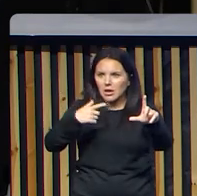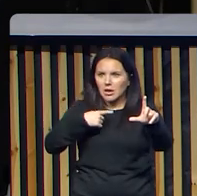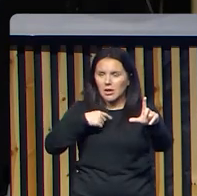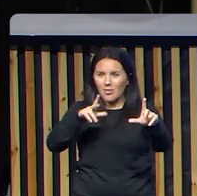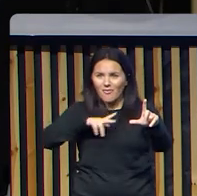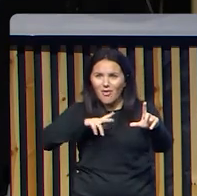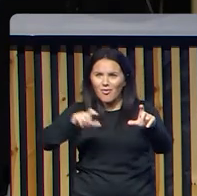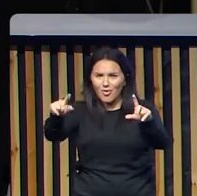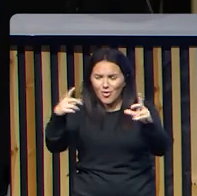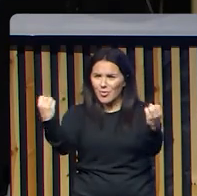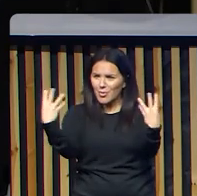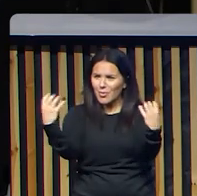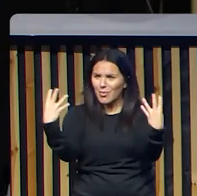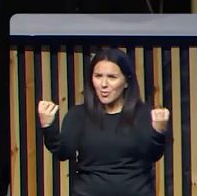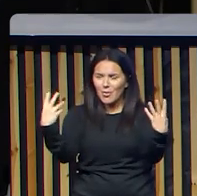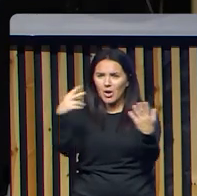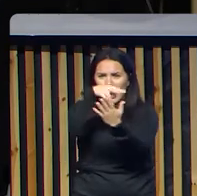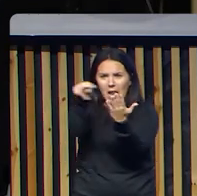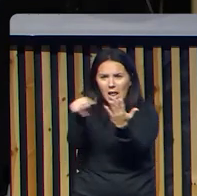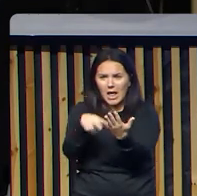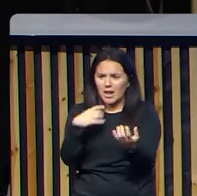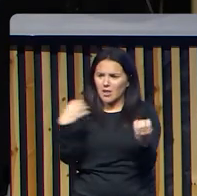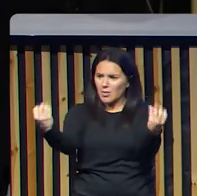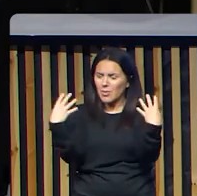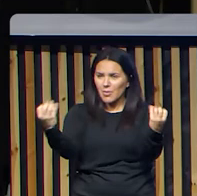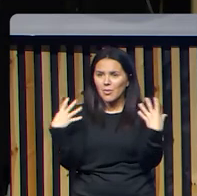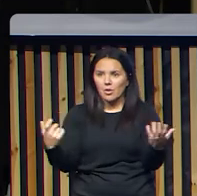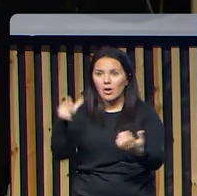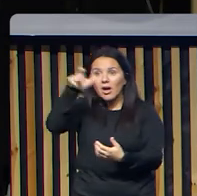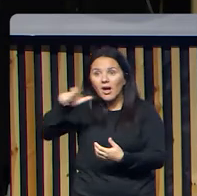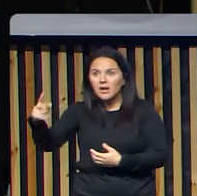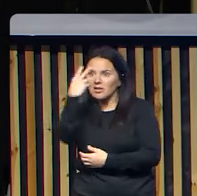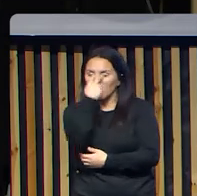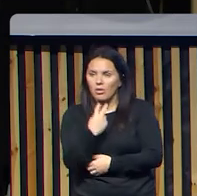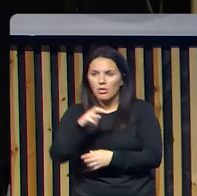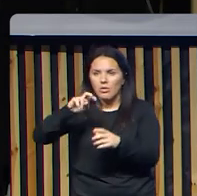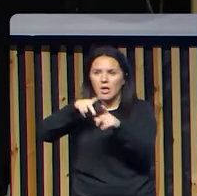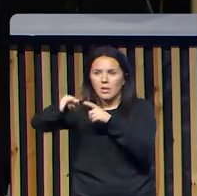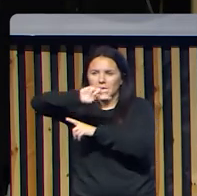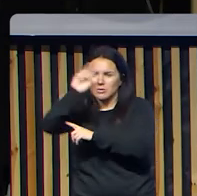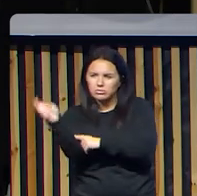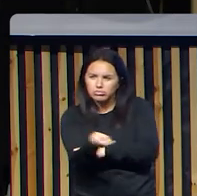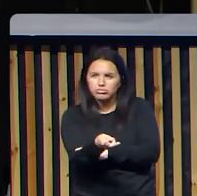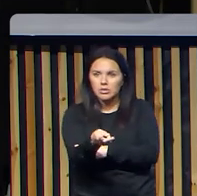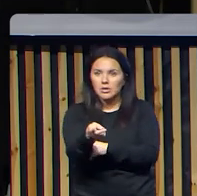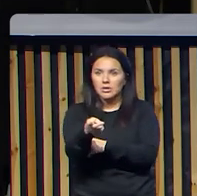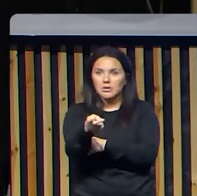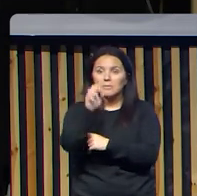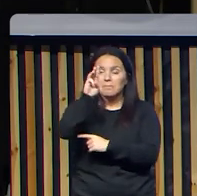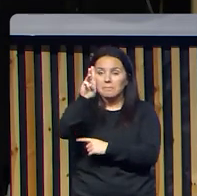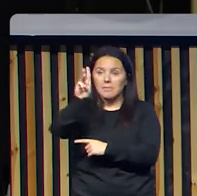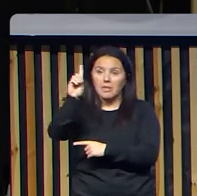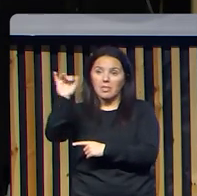opción de que me hable la pantalla que me lea el PDF no la gente de la once que tiene todas estas herramientas tan interesantes que leen los